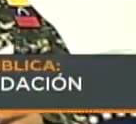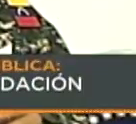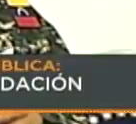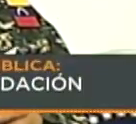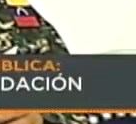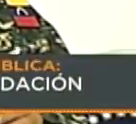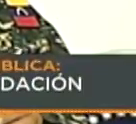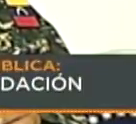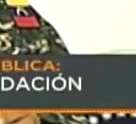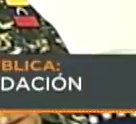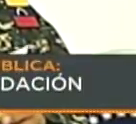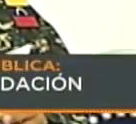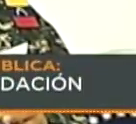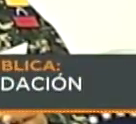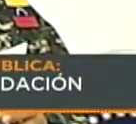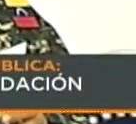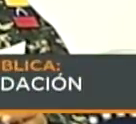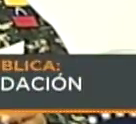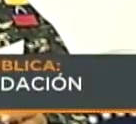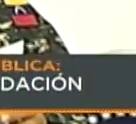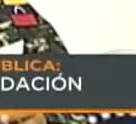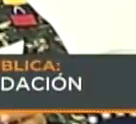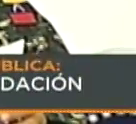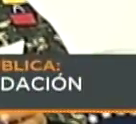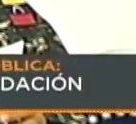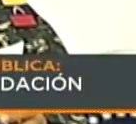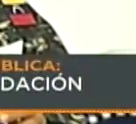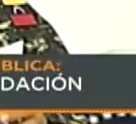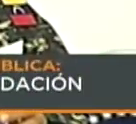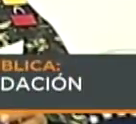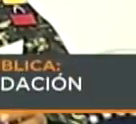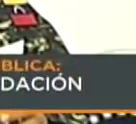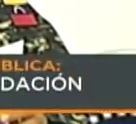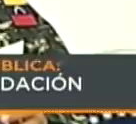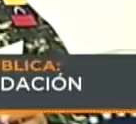la antigua Policía Técnica Judicial, la PTJ.